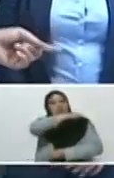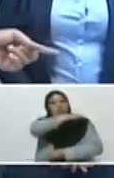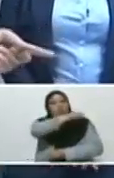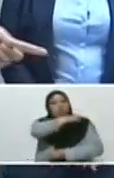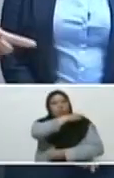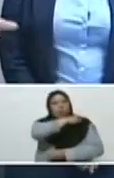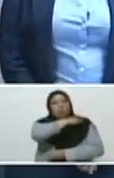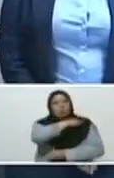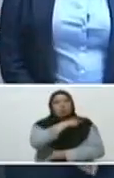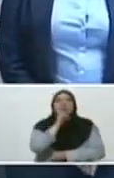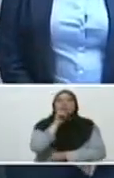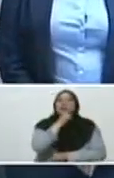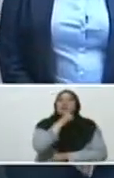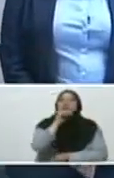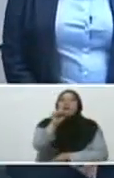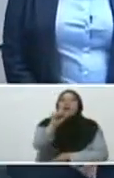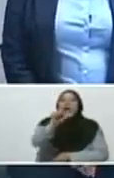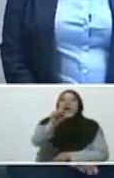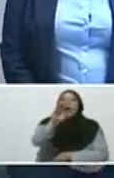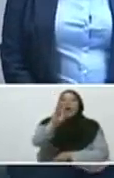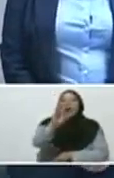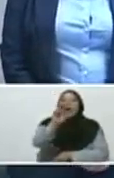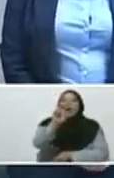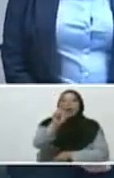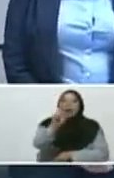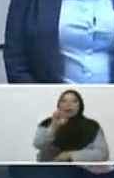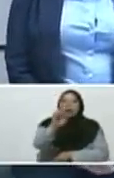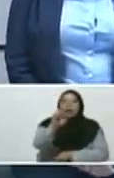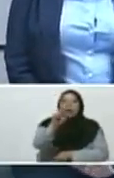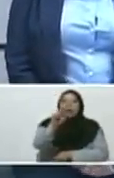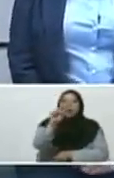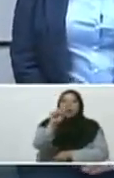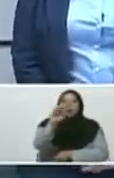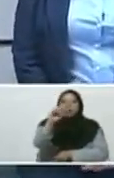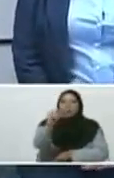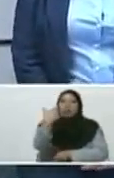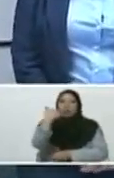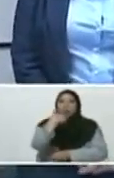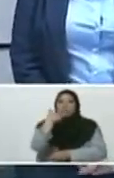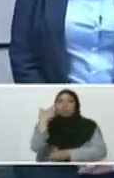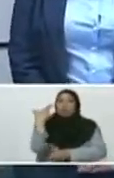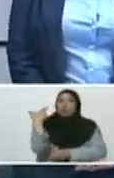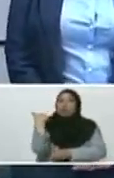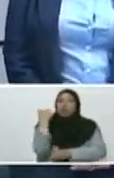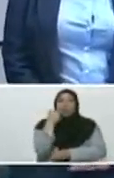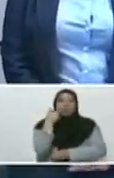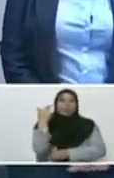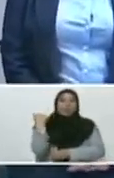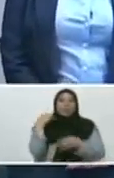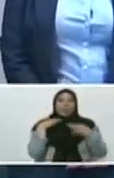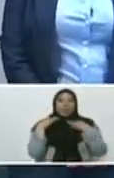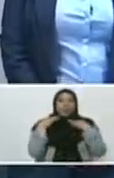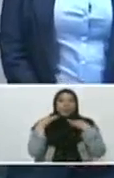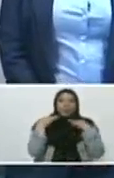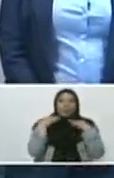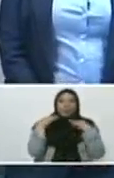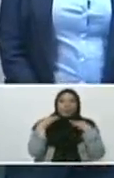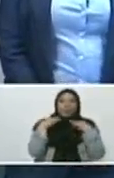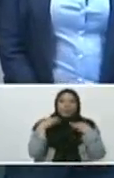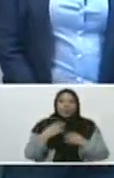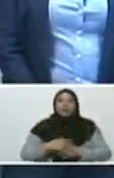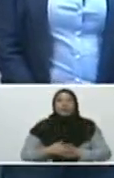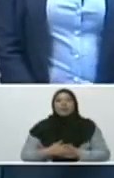Alberto Quintero. Allá está Alberto Quintero, que se vistió de gala hoy. Está elegante Alberto Quintero, director